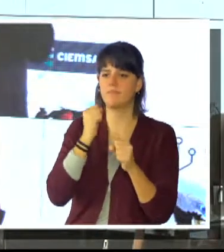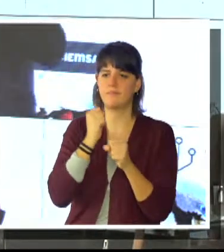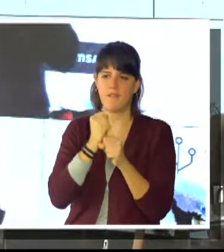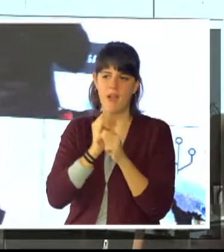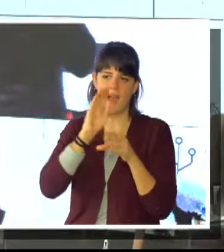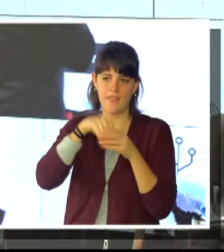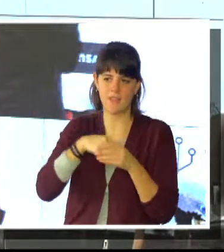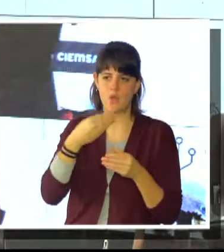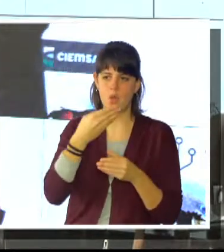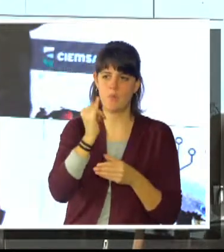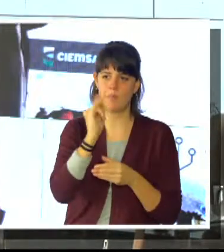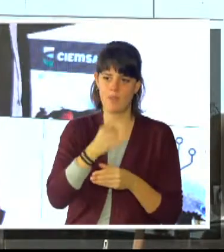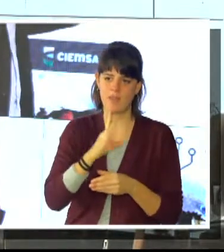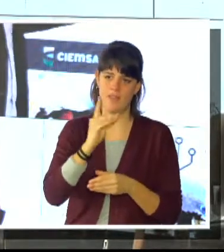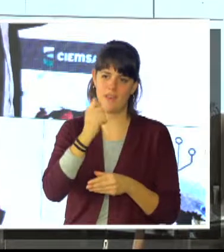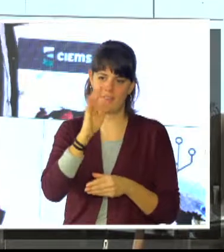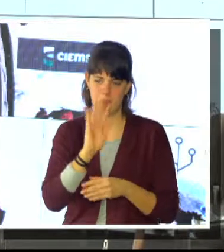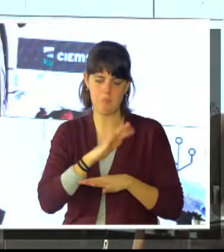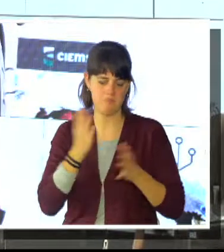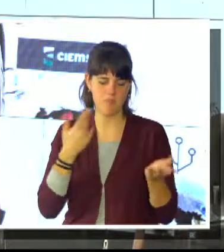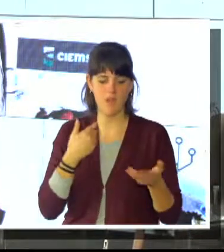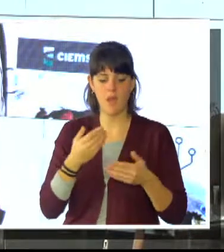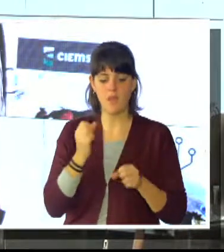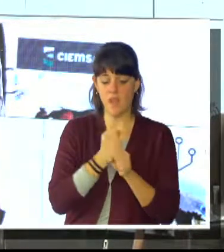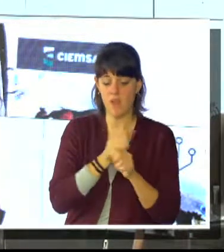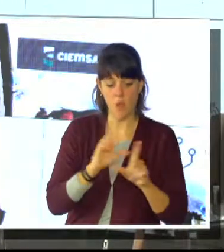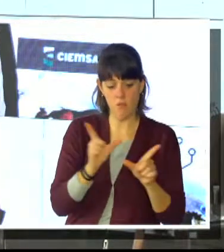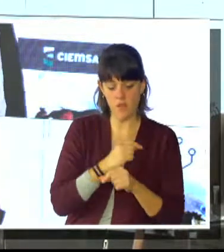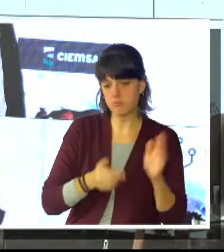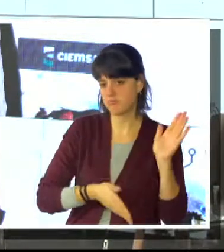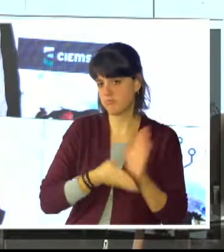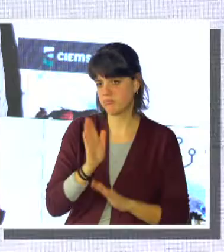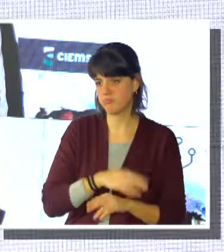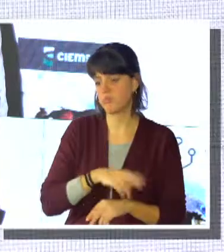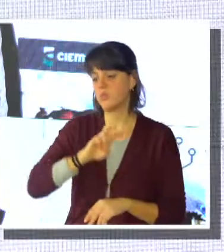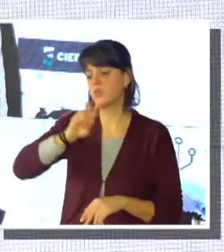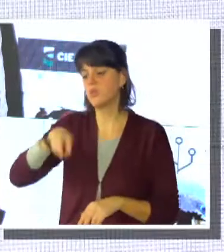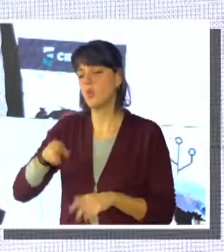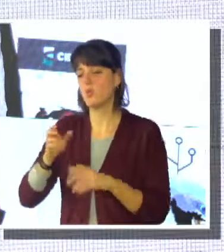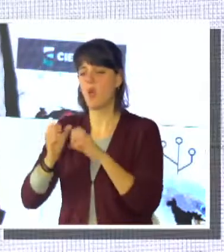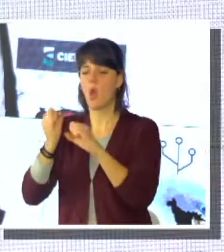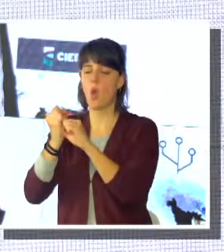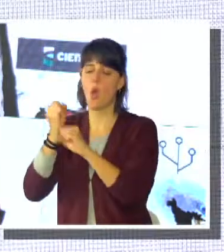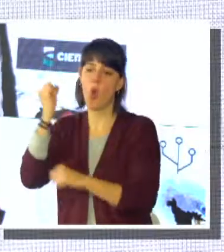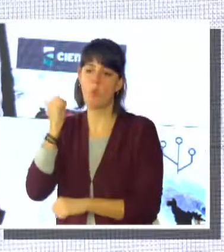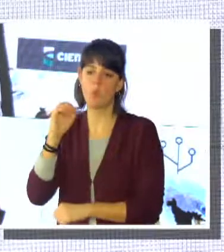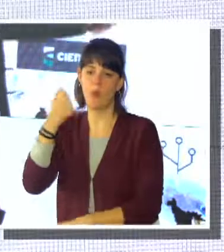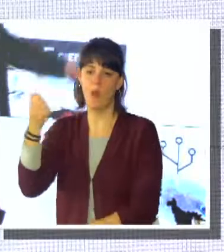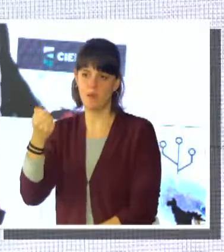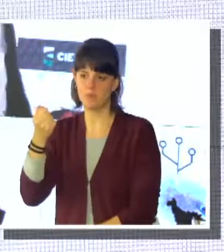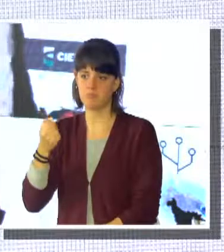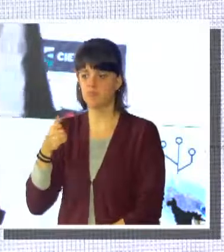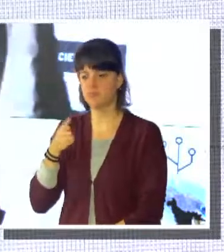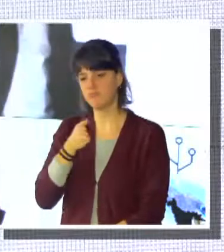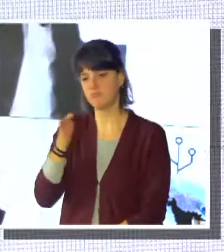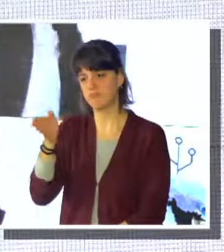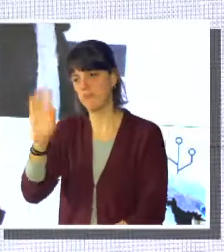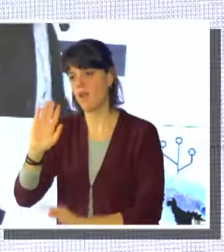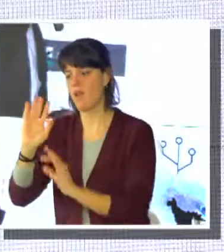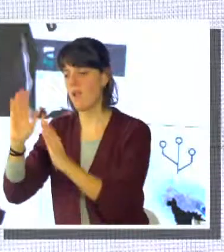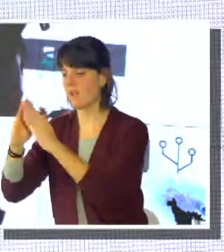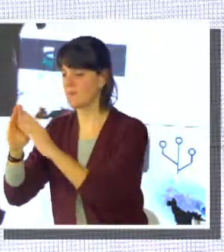horarios correspondientes de pasada. Y luego tenemos los recorridos realizados y las posiciones de GPS asociadas a esos recorridos que